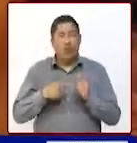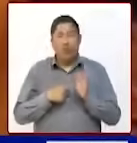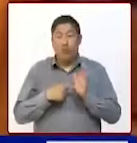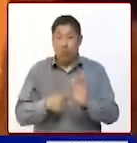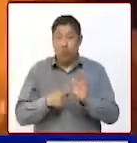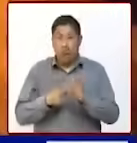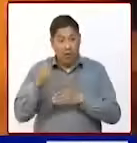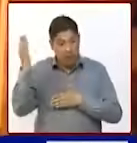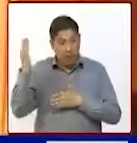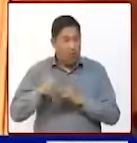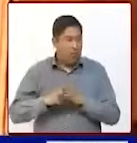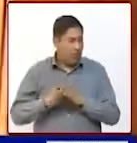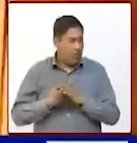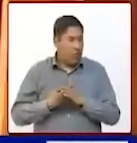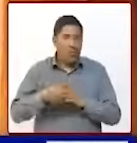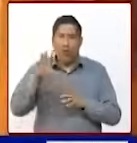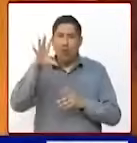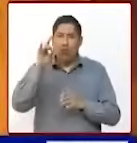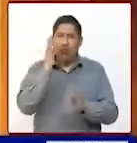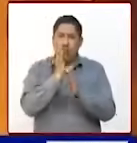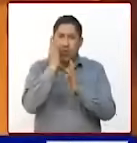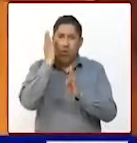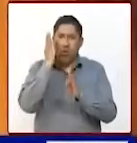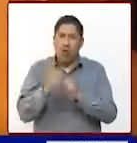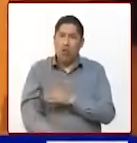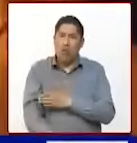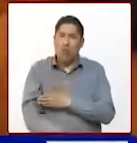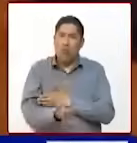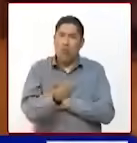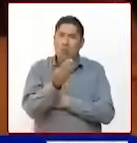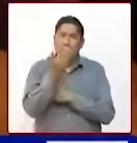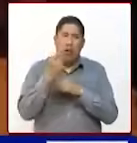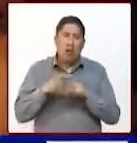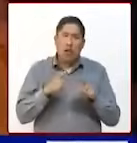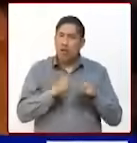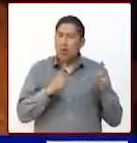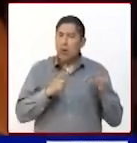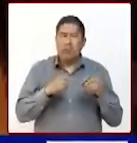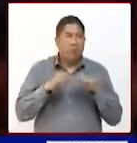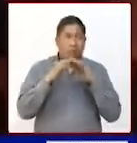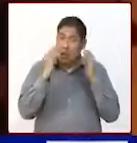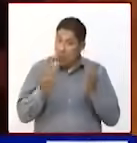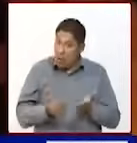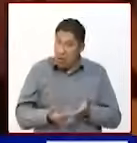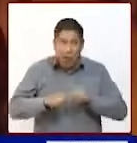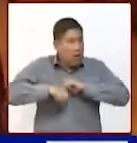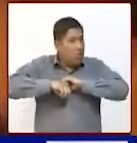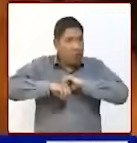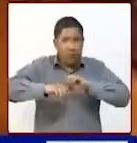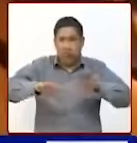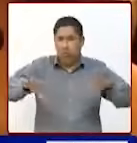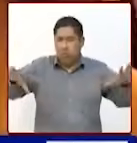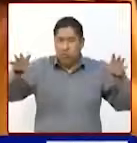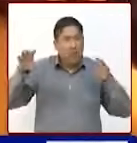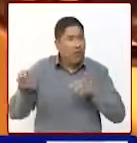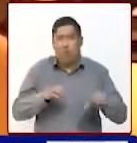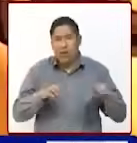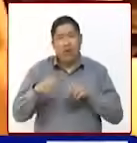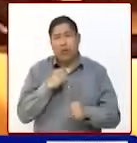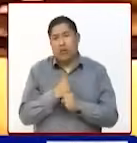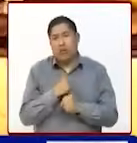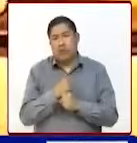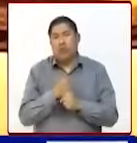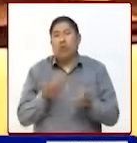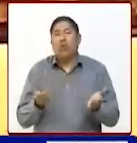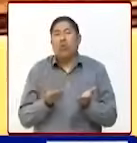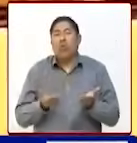reflejando. Esto va a arrancar a partir de las 8 en punto de la mañana, donde diferentes unidades educativas están desplegadas para poder realizar este trabajo,